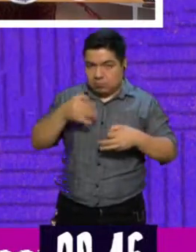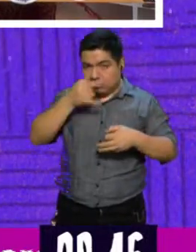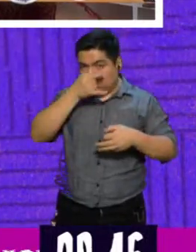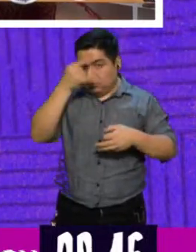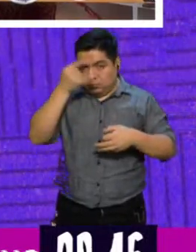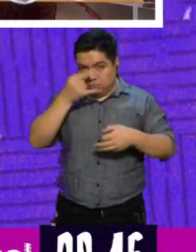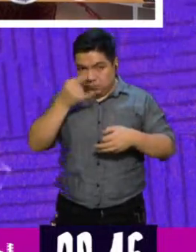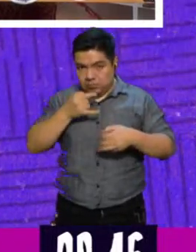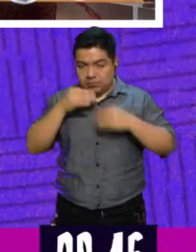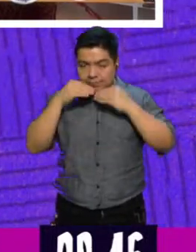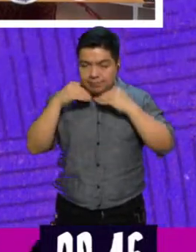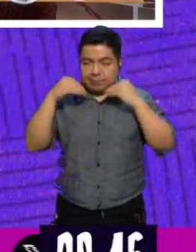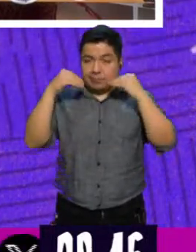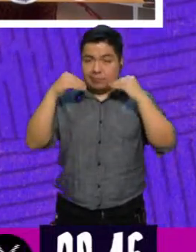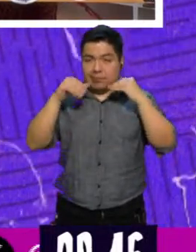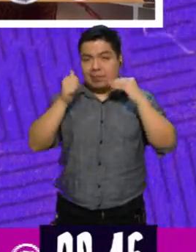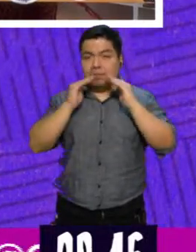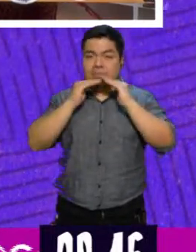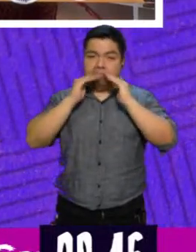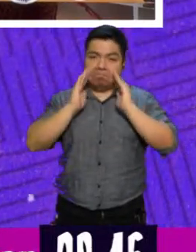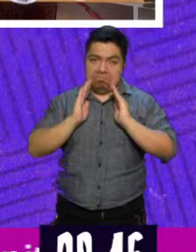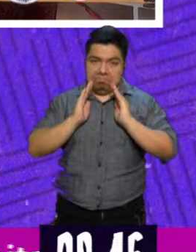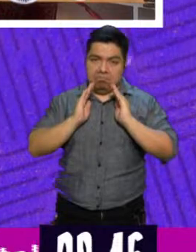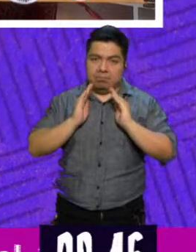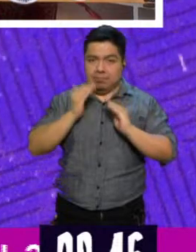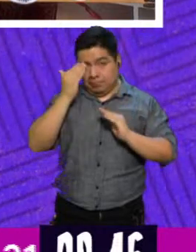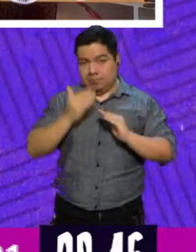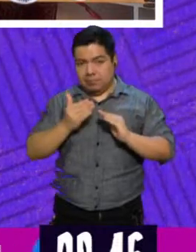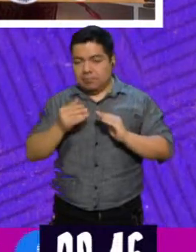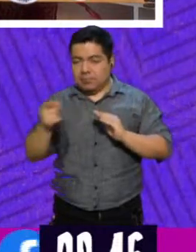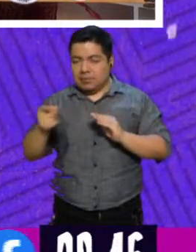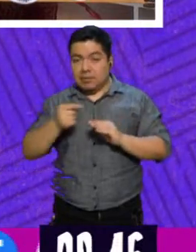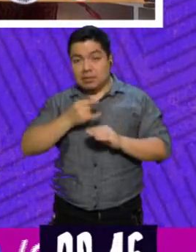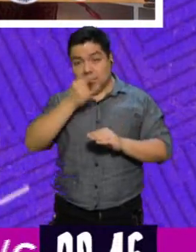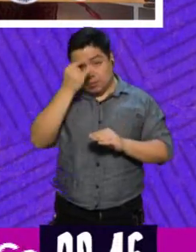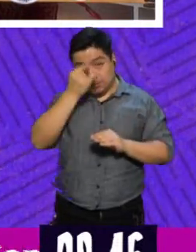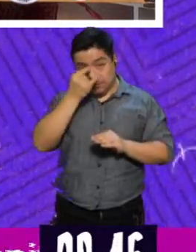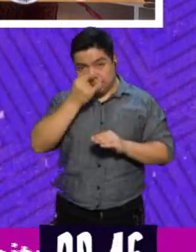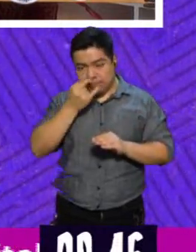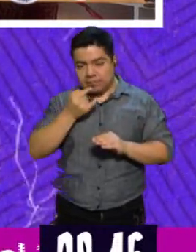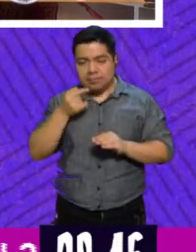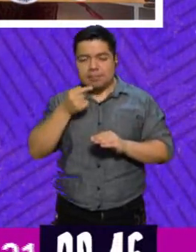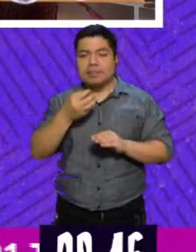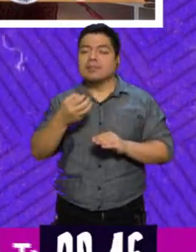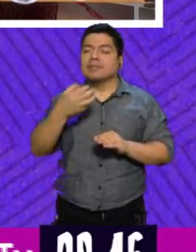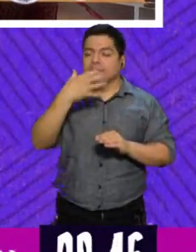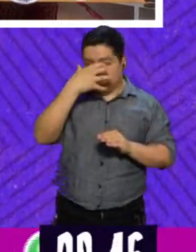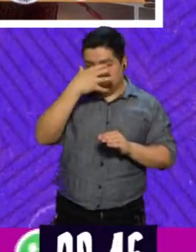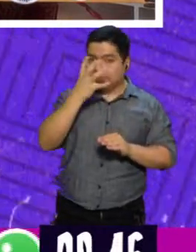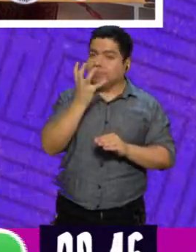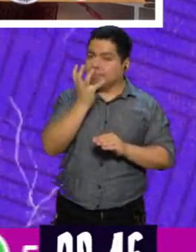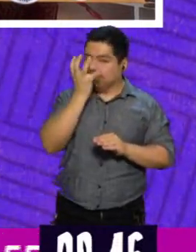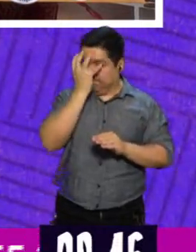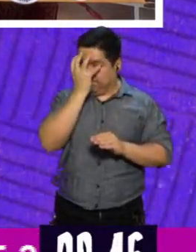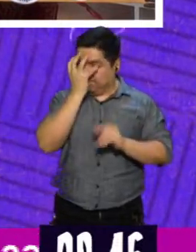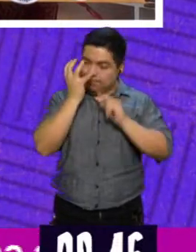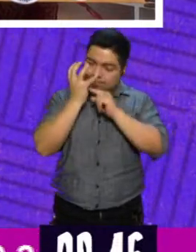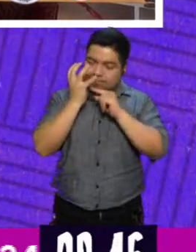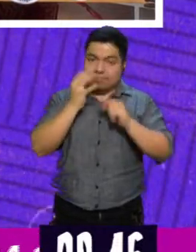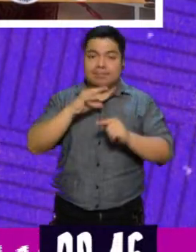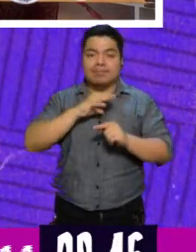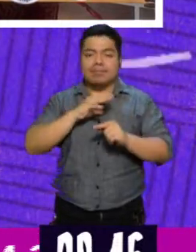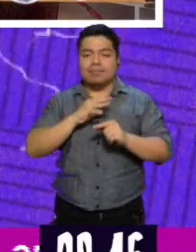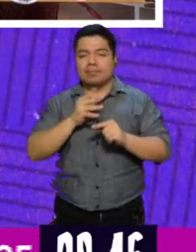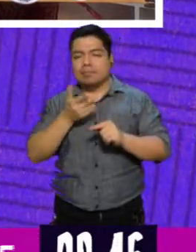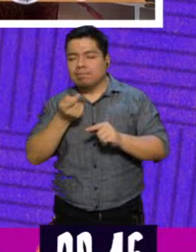y una triste, comedia y tragedia. Bueno, la máscara tenía una función y es que tenía como